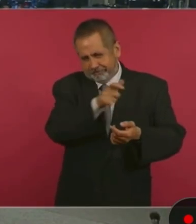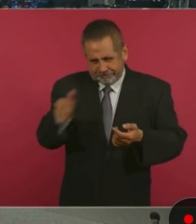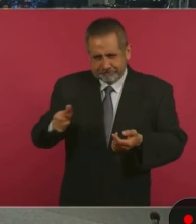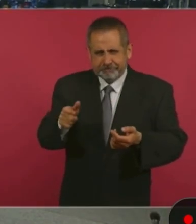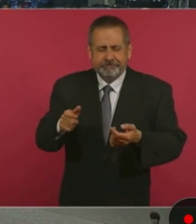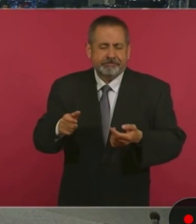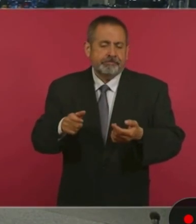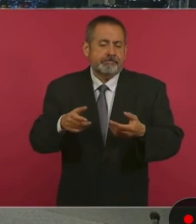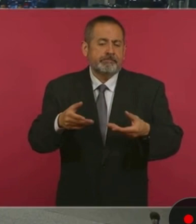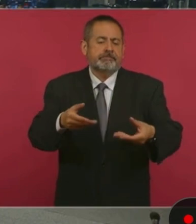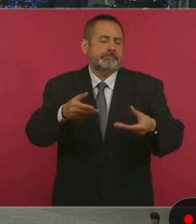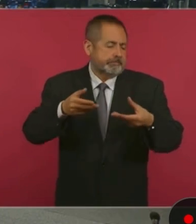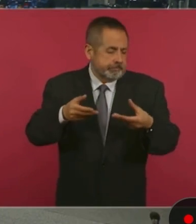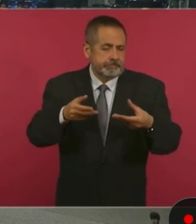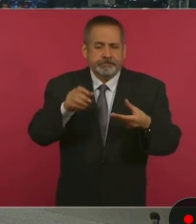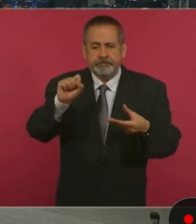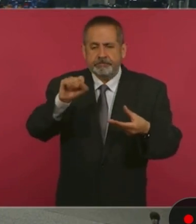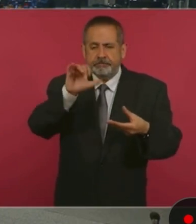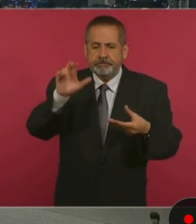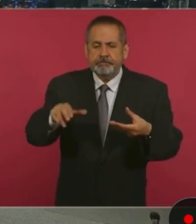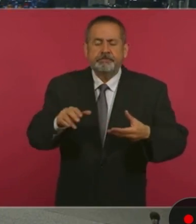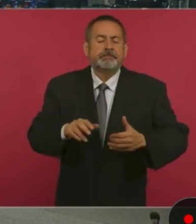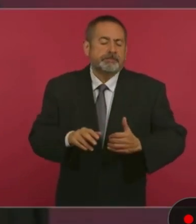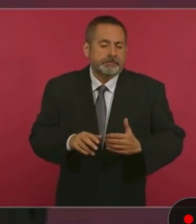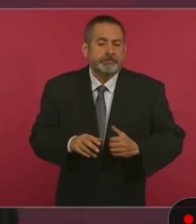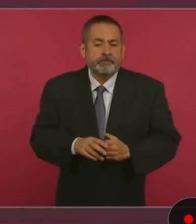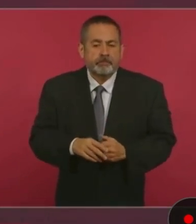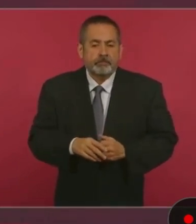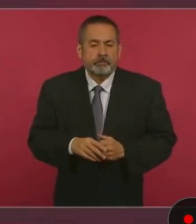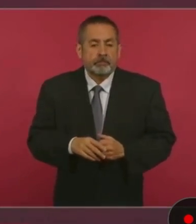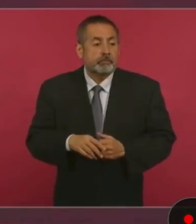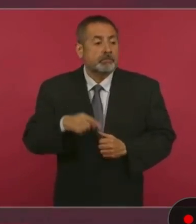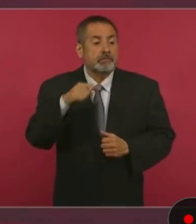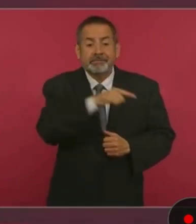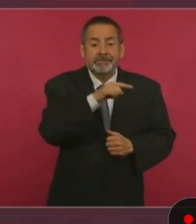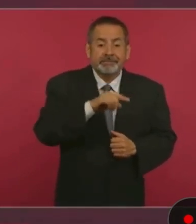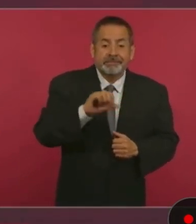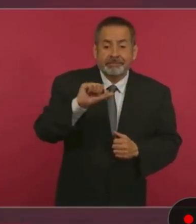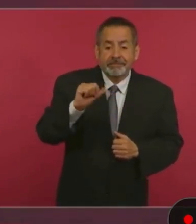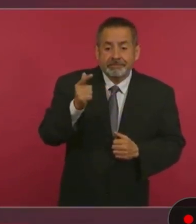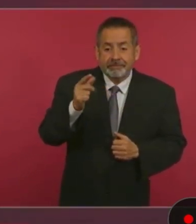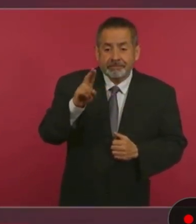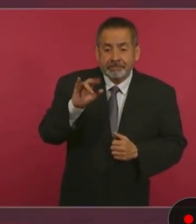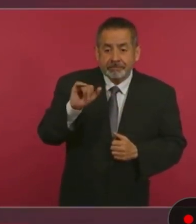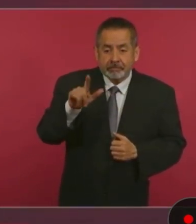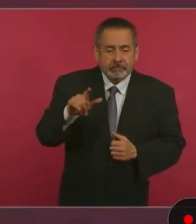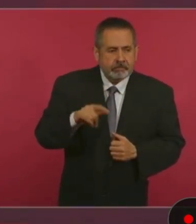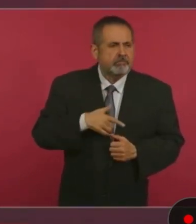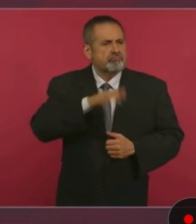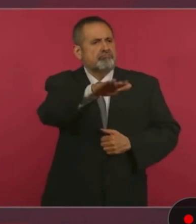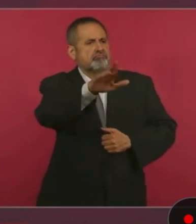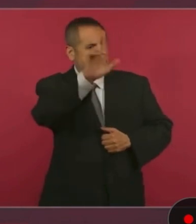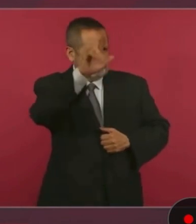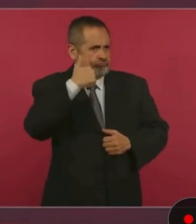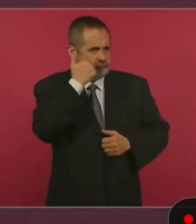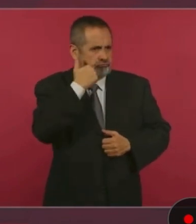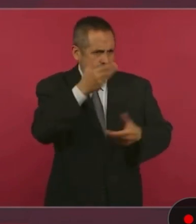tribunales, llega a la Corte y él solicita el expediente